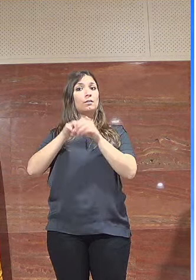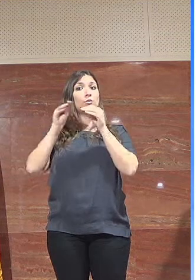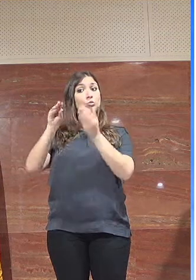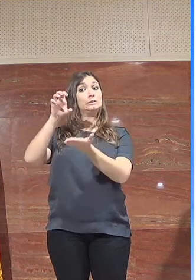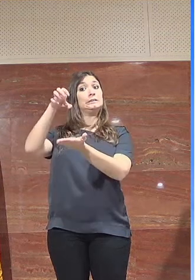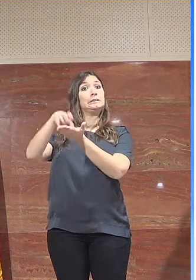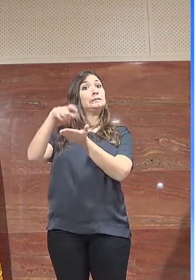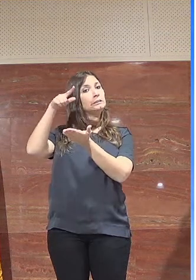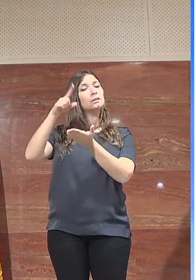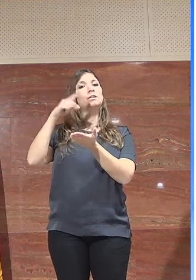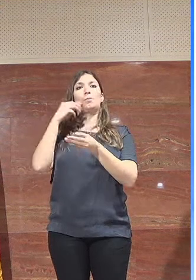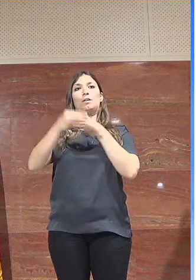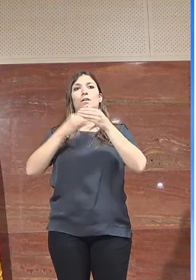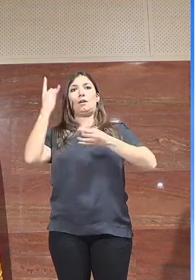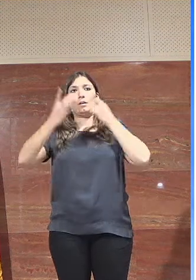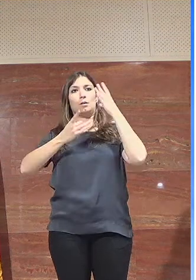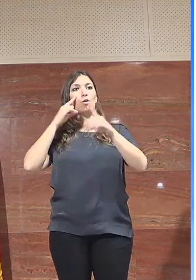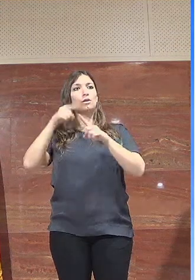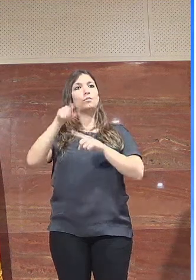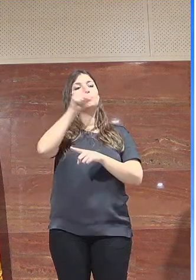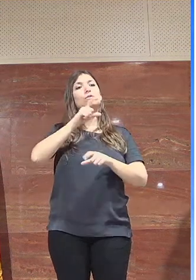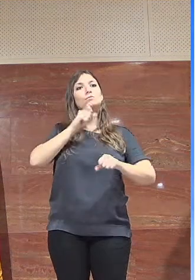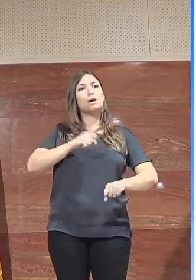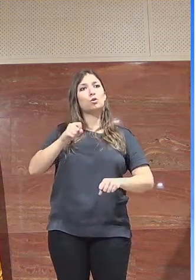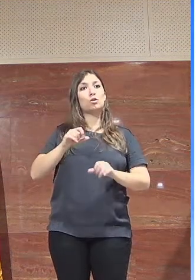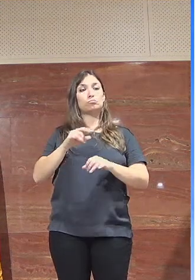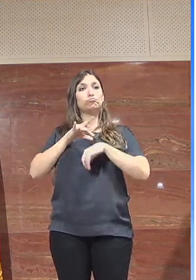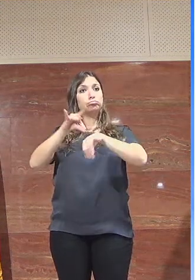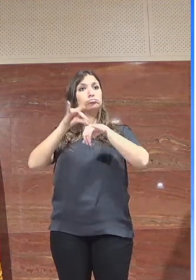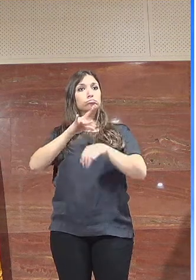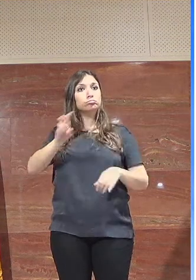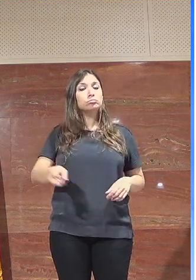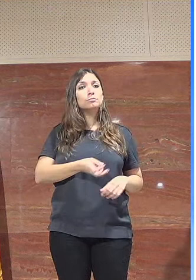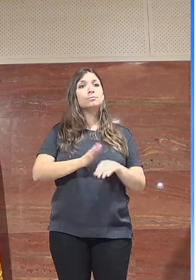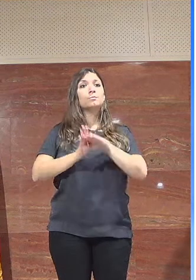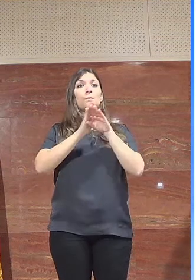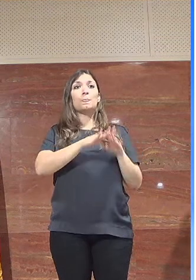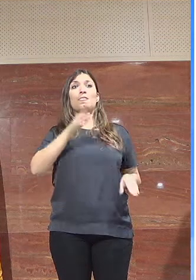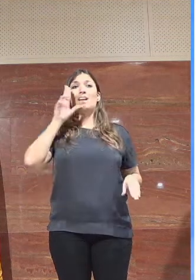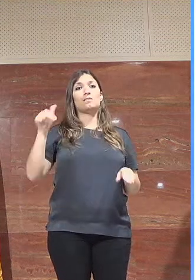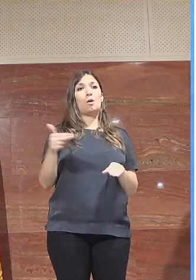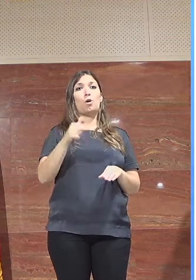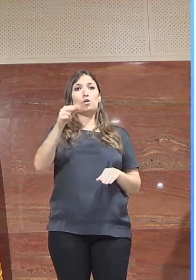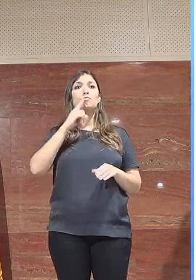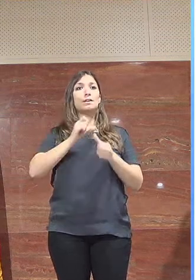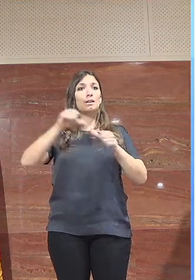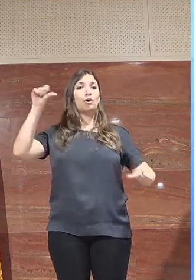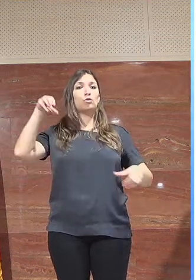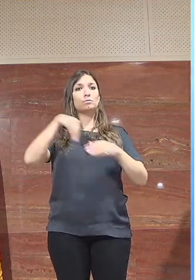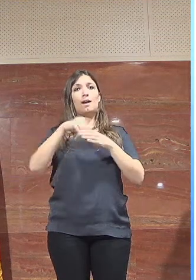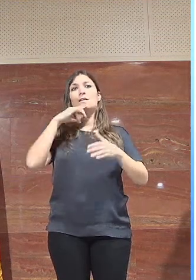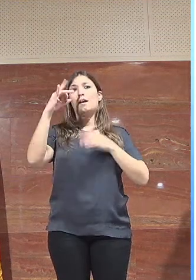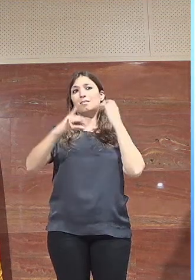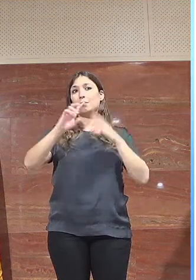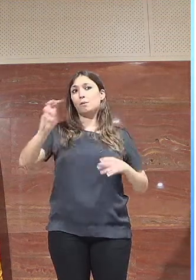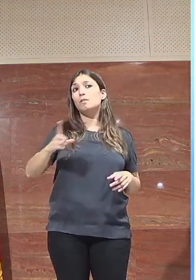realiza actividades para personas mayores en principio. el Acuario de Gijón, con instalaciones y actividades